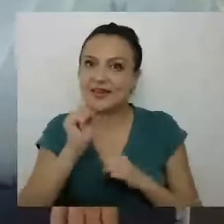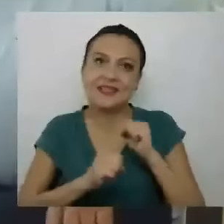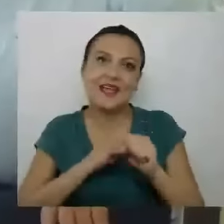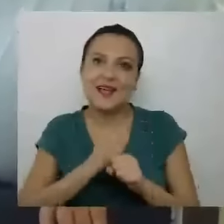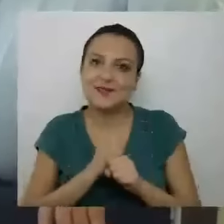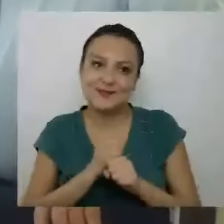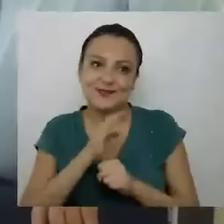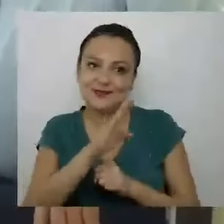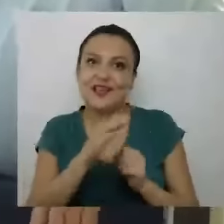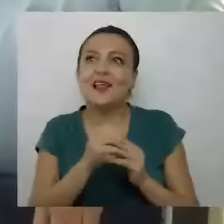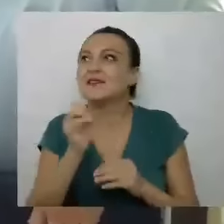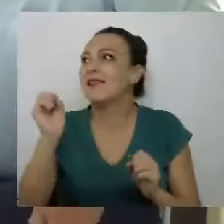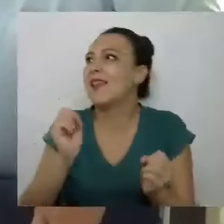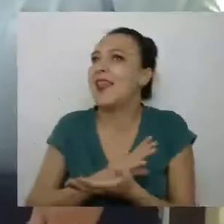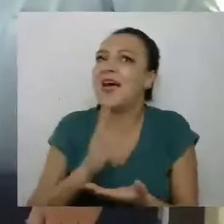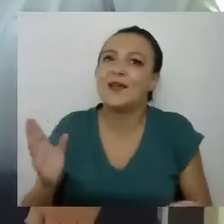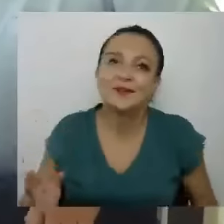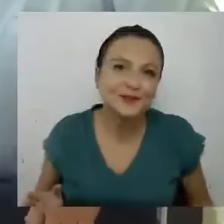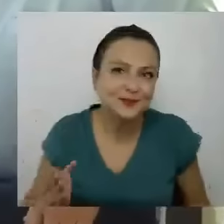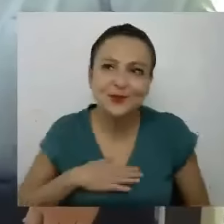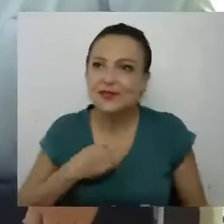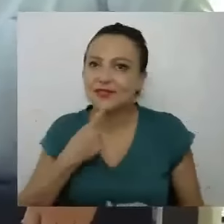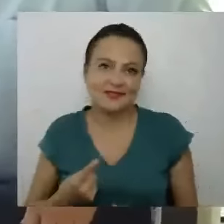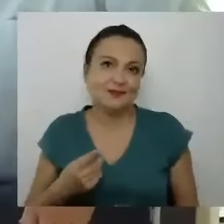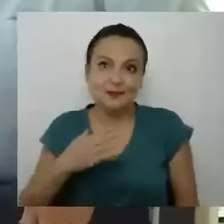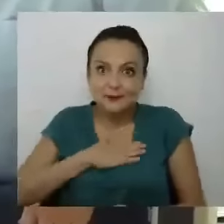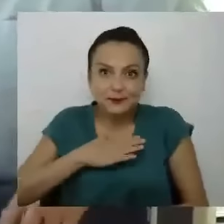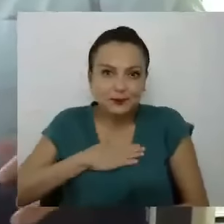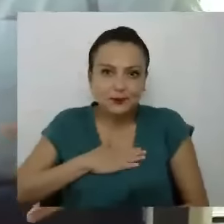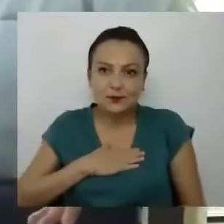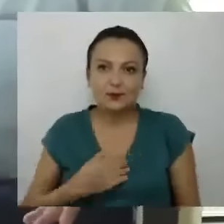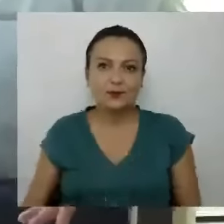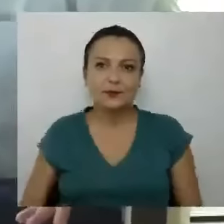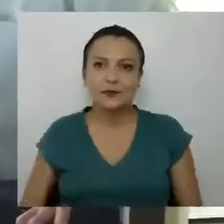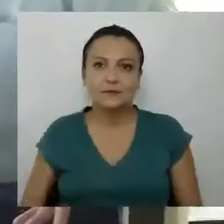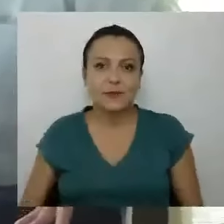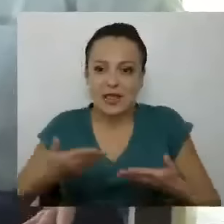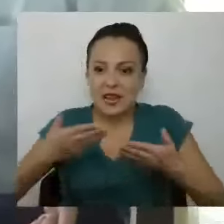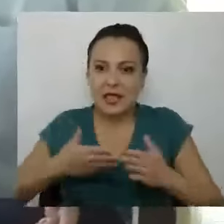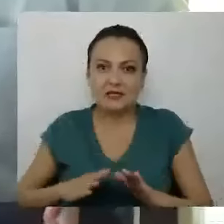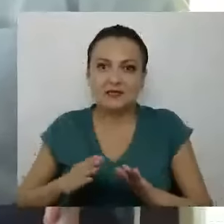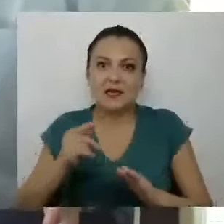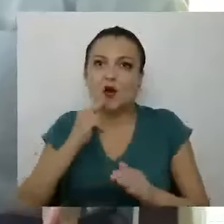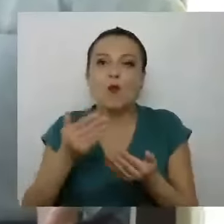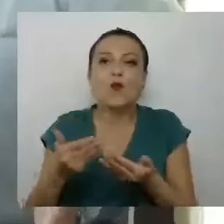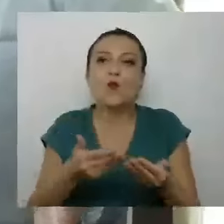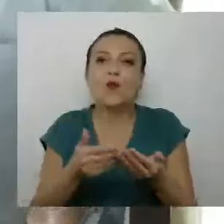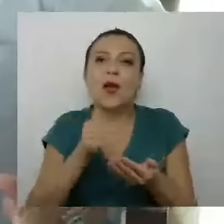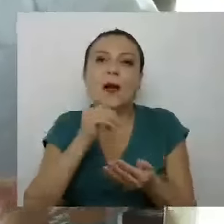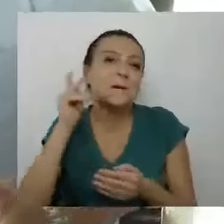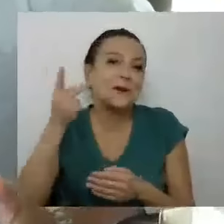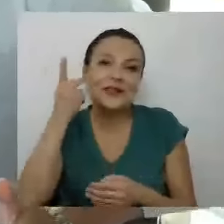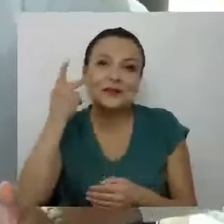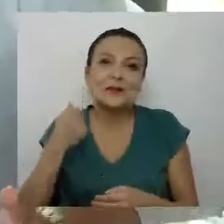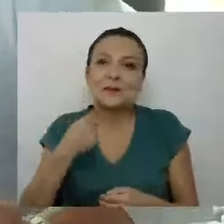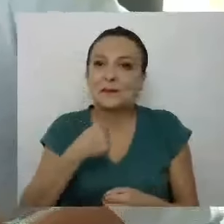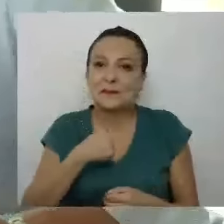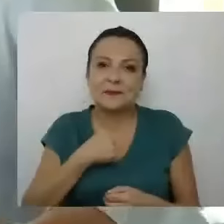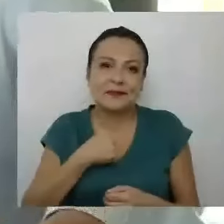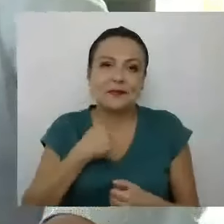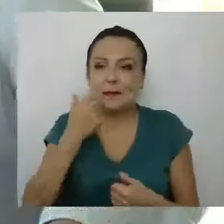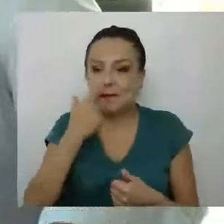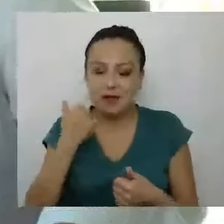la municipalidad. Claro, lo he dicho, que yo nací en una cuna política, tanto por el lado